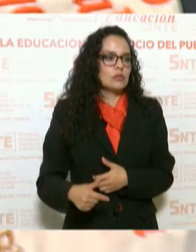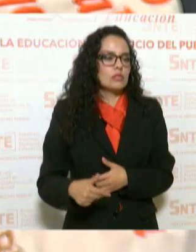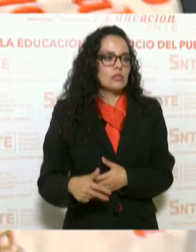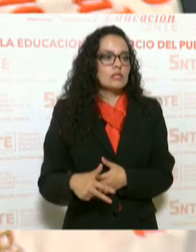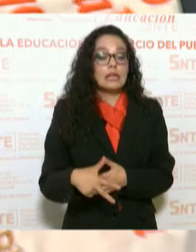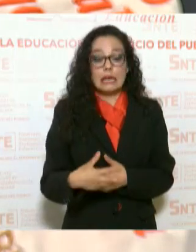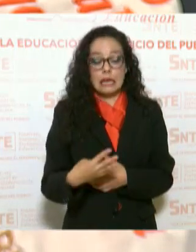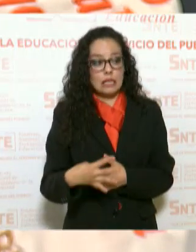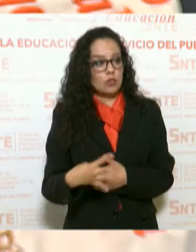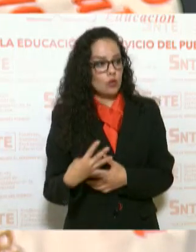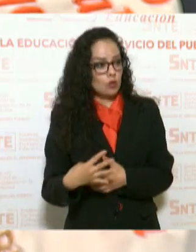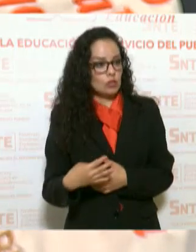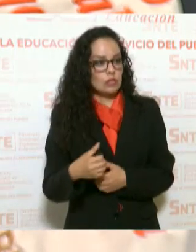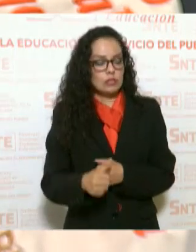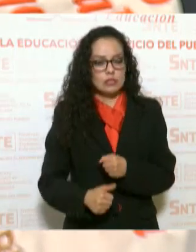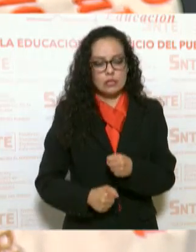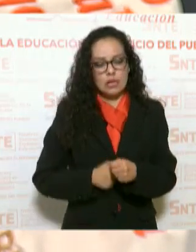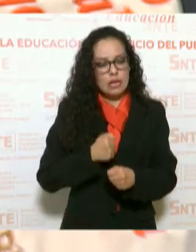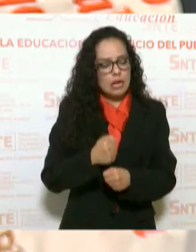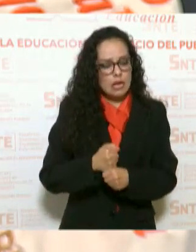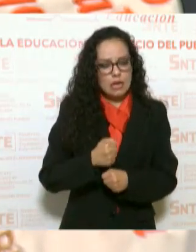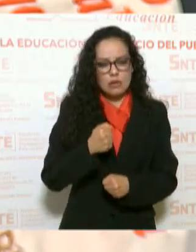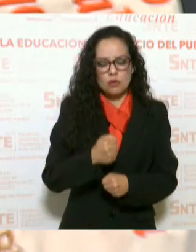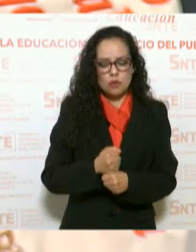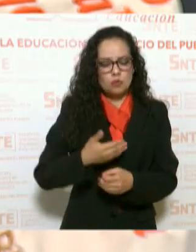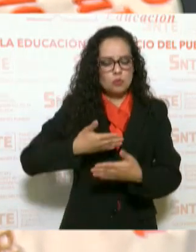en una forma que ha mantenido el paso muy